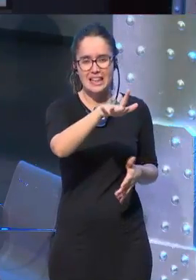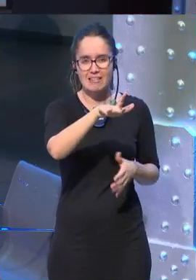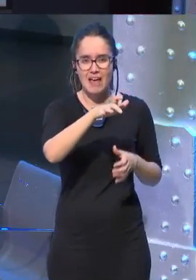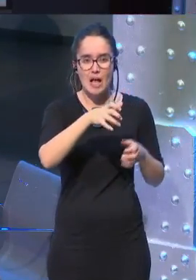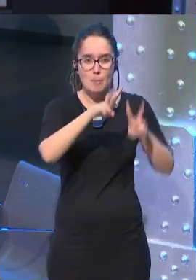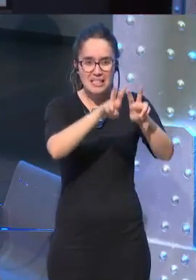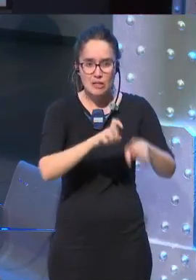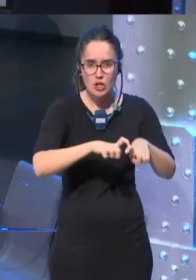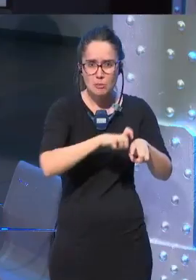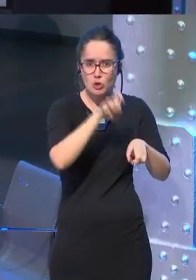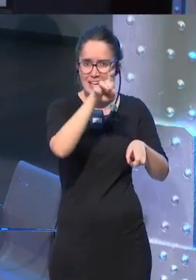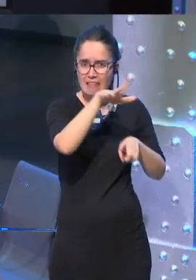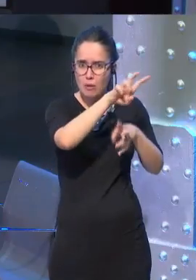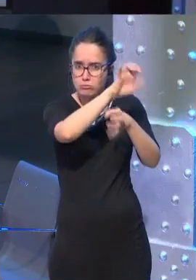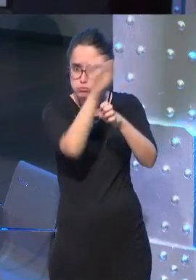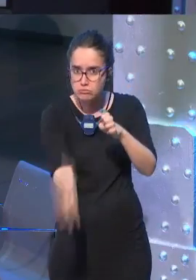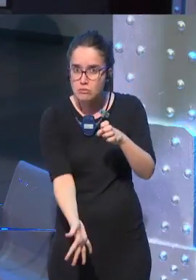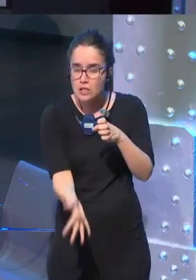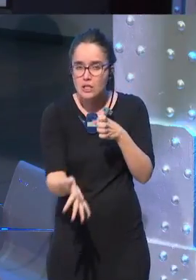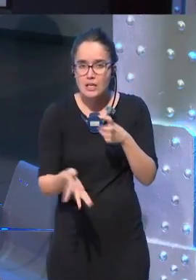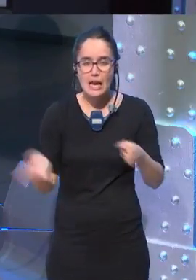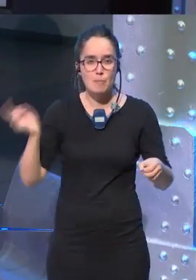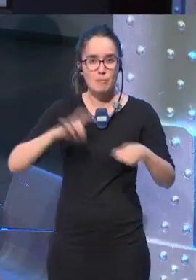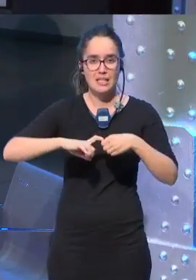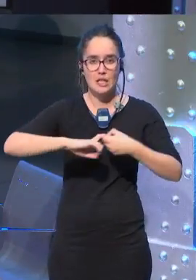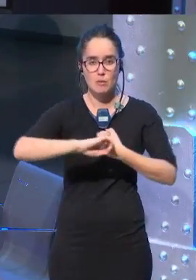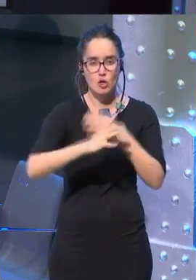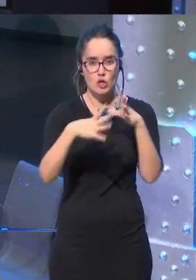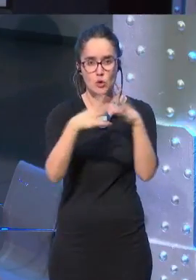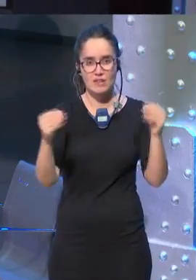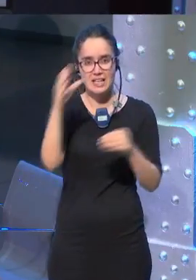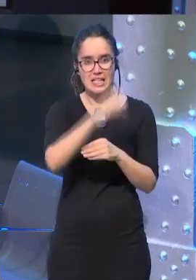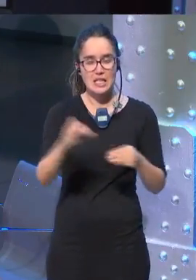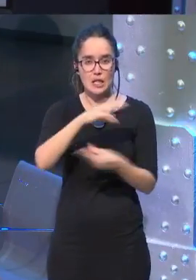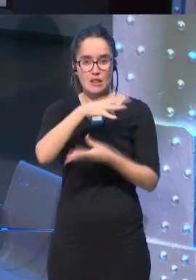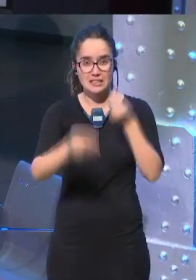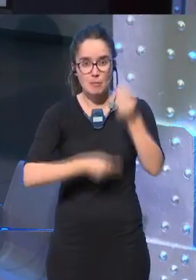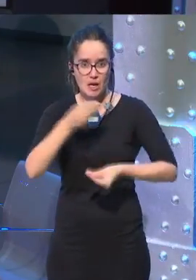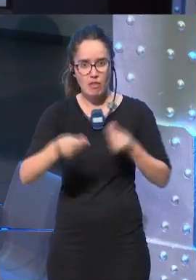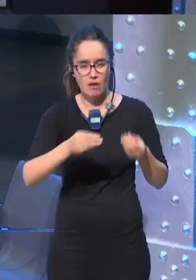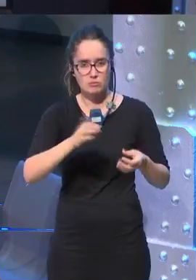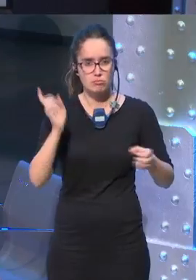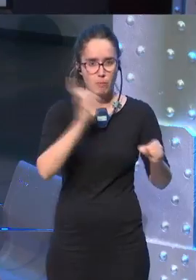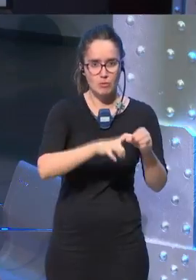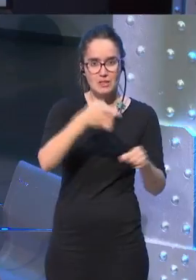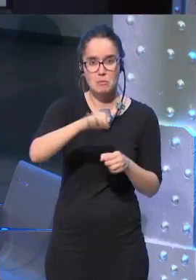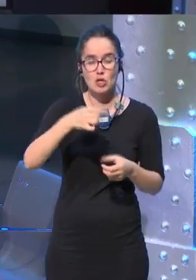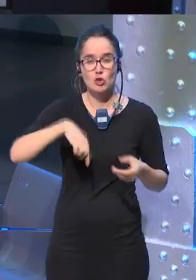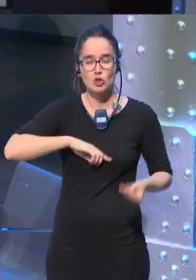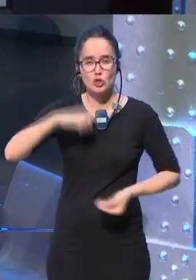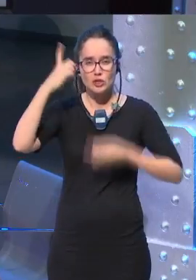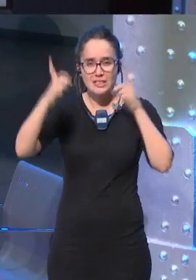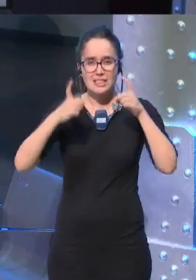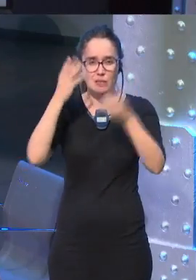ramas de investigación y la participación de varias universidades de ciencias aplicadas. Y lo que intentamos hacer en